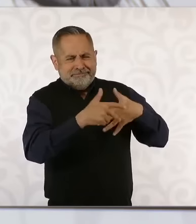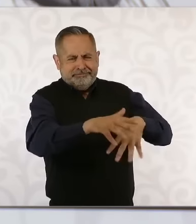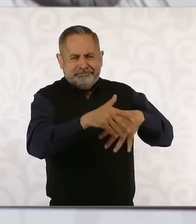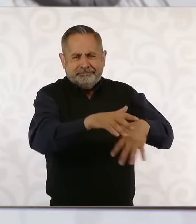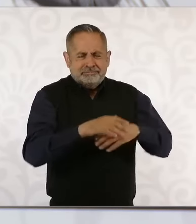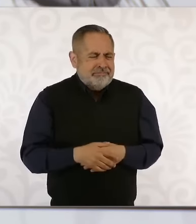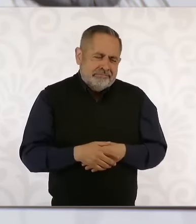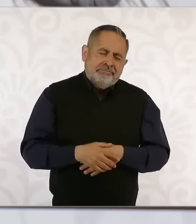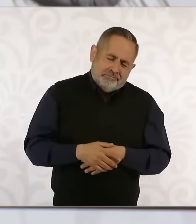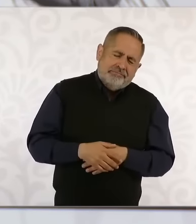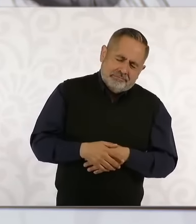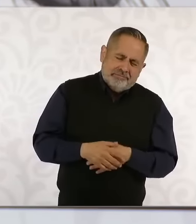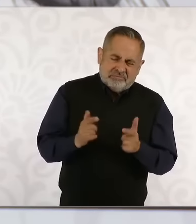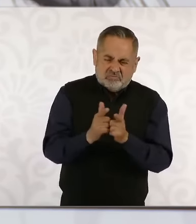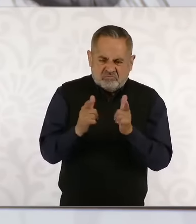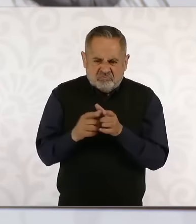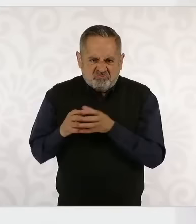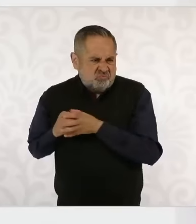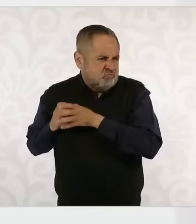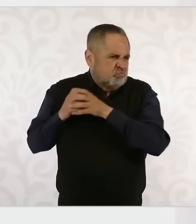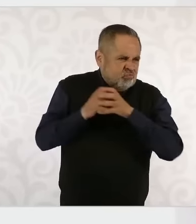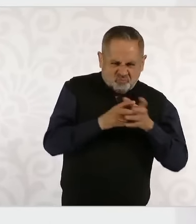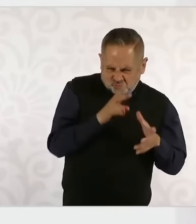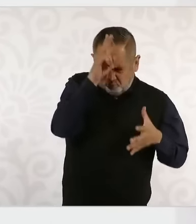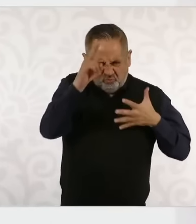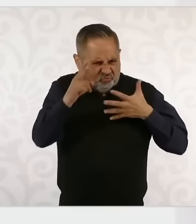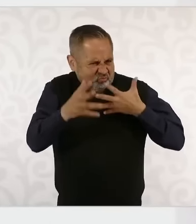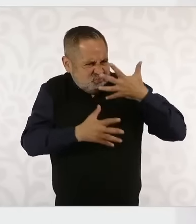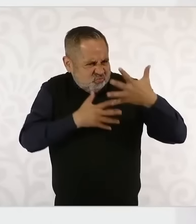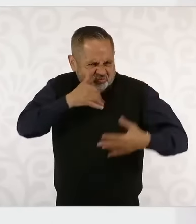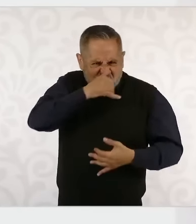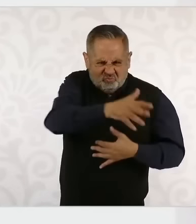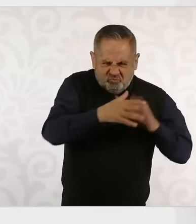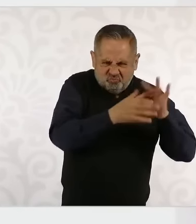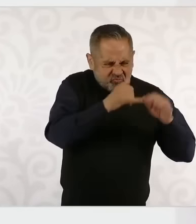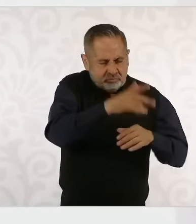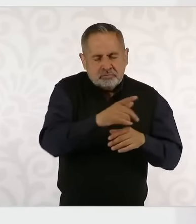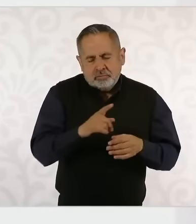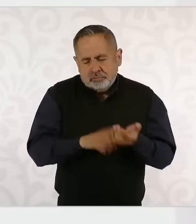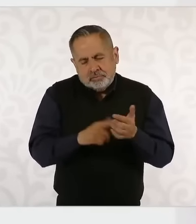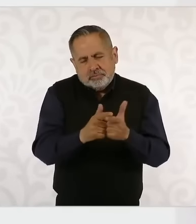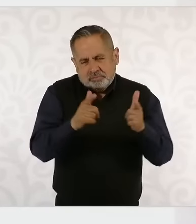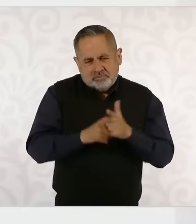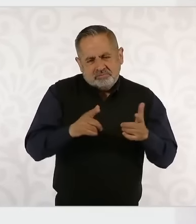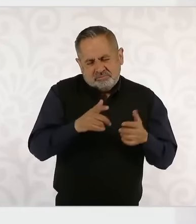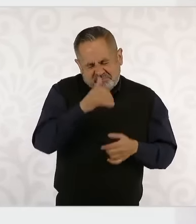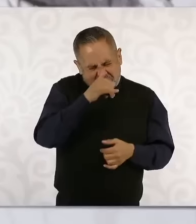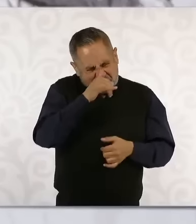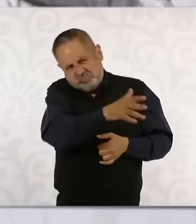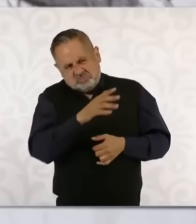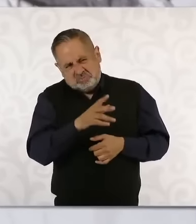grupo muy violento que llegó al Zócalo de la ciudad, muy violento.